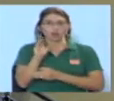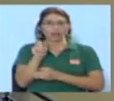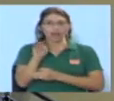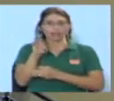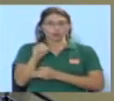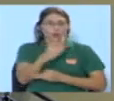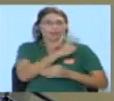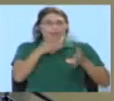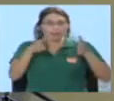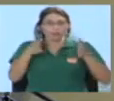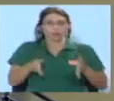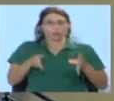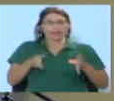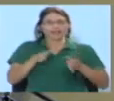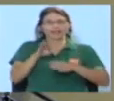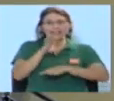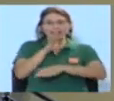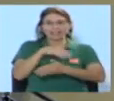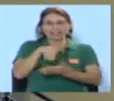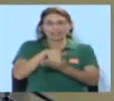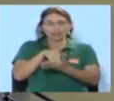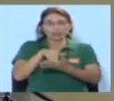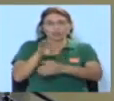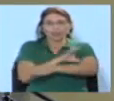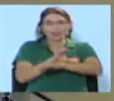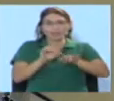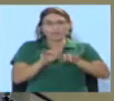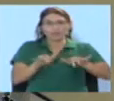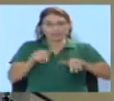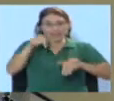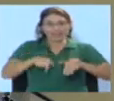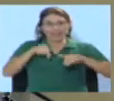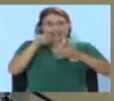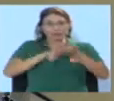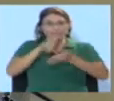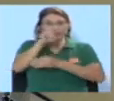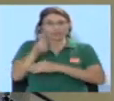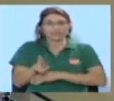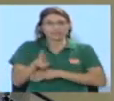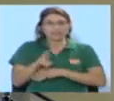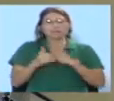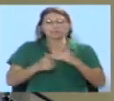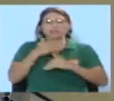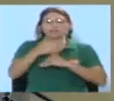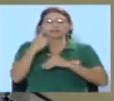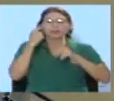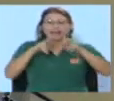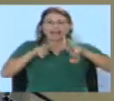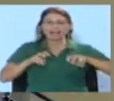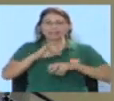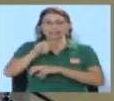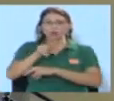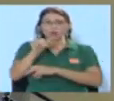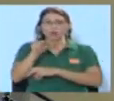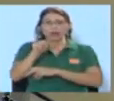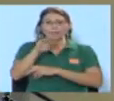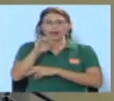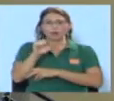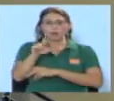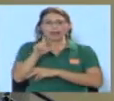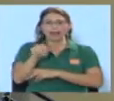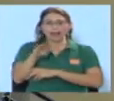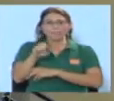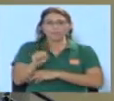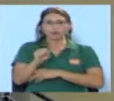Centro de Informática de acá de la Universidad de Costa Rica. Y para el panel de análisis vamos a estar con don Juan Manuel Campos, experto